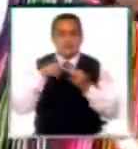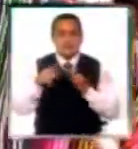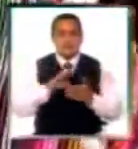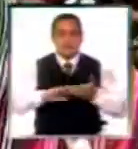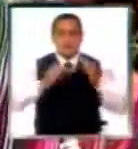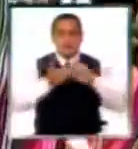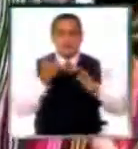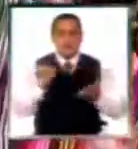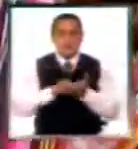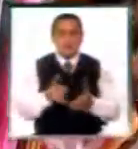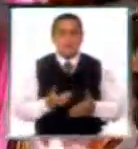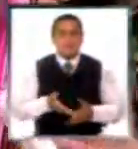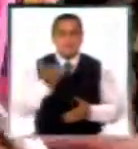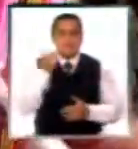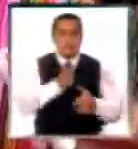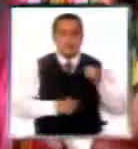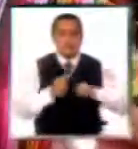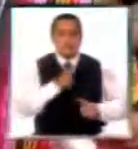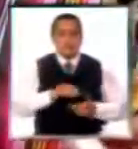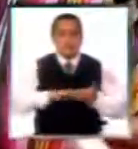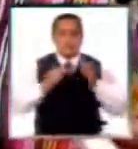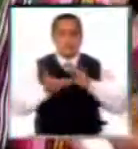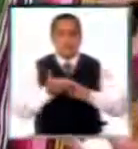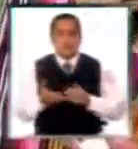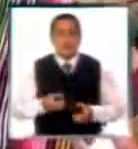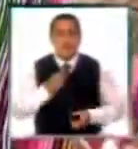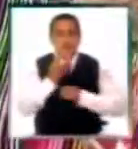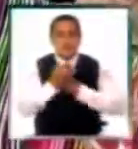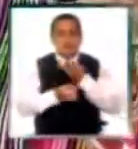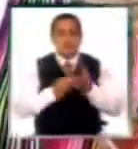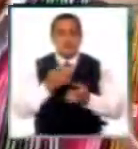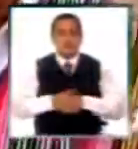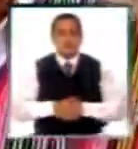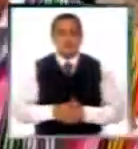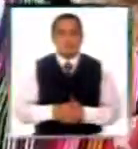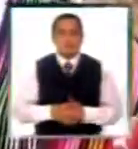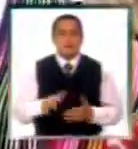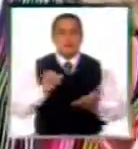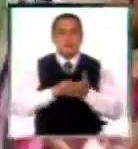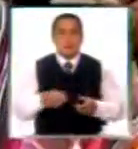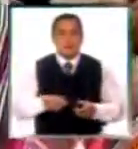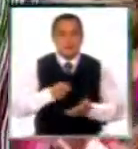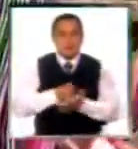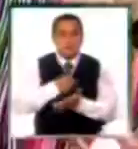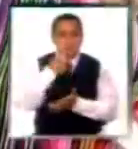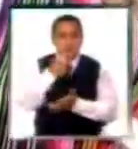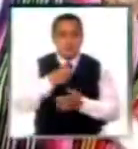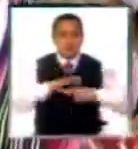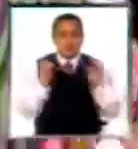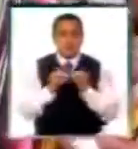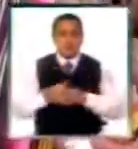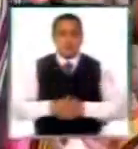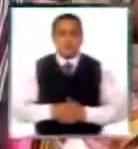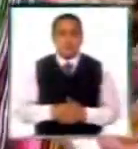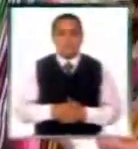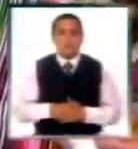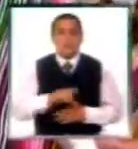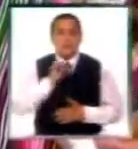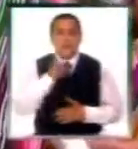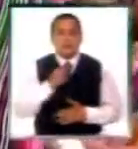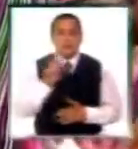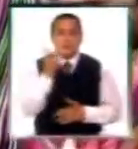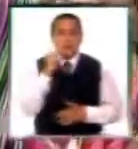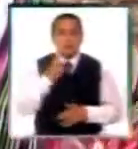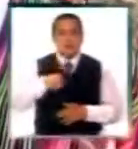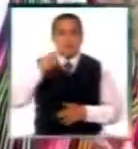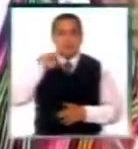comunidades que fueron afectadas por la violencia, anunciando que el fondo de reparaciones, que era 40